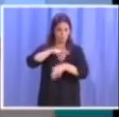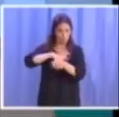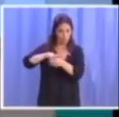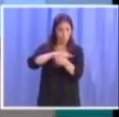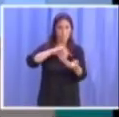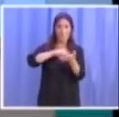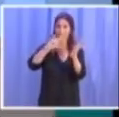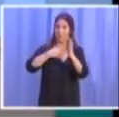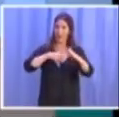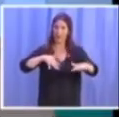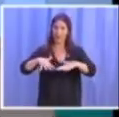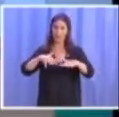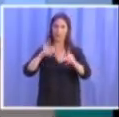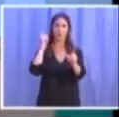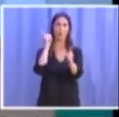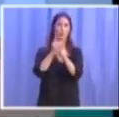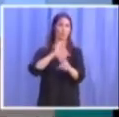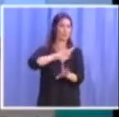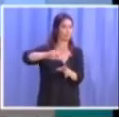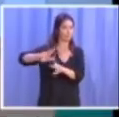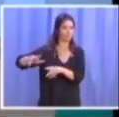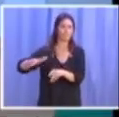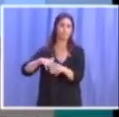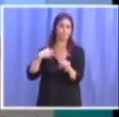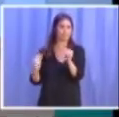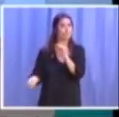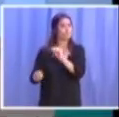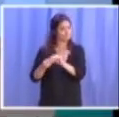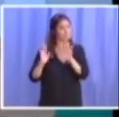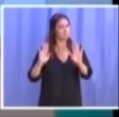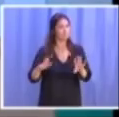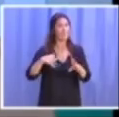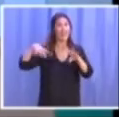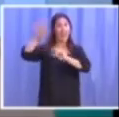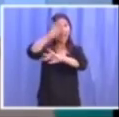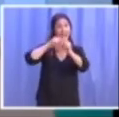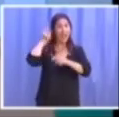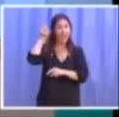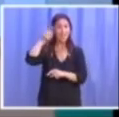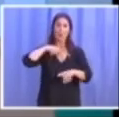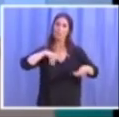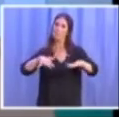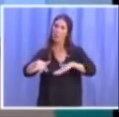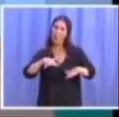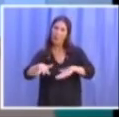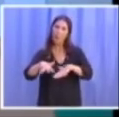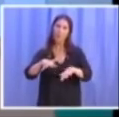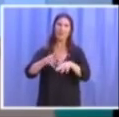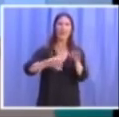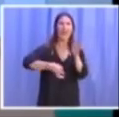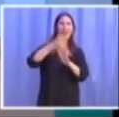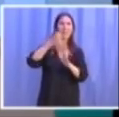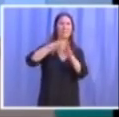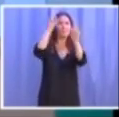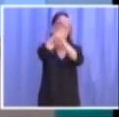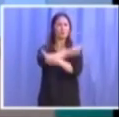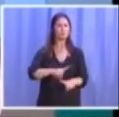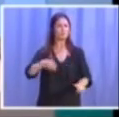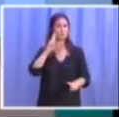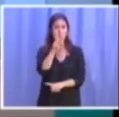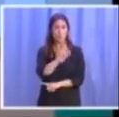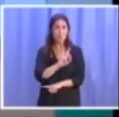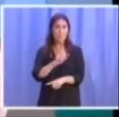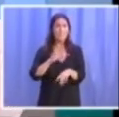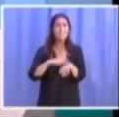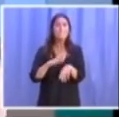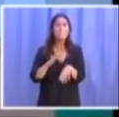de actuación contra el vandalismo, que ahí estamos de acuerdo con el señor Cuenca. En el Albaicín, movilidad, ascensor invisible para que